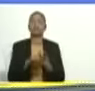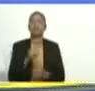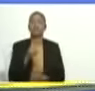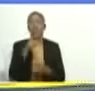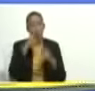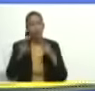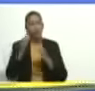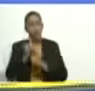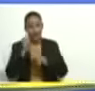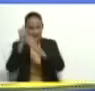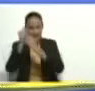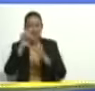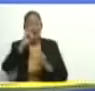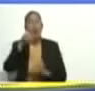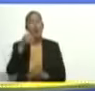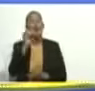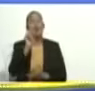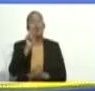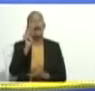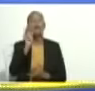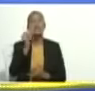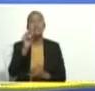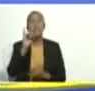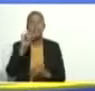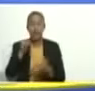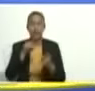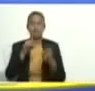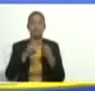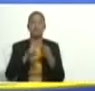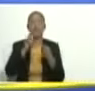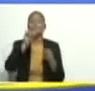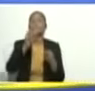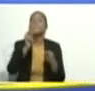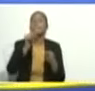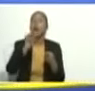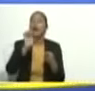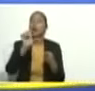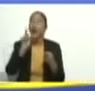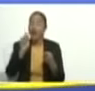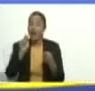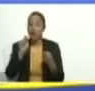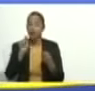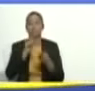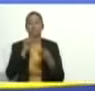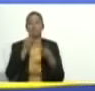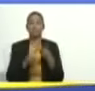Josefa Joaquina Sánchez, Manuela Sáenz.